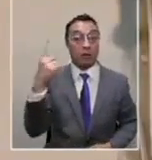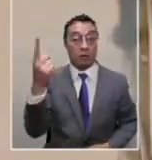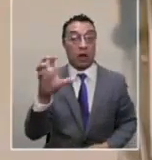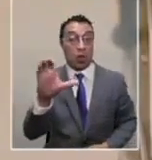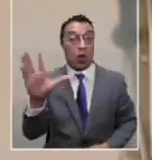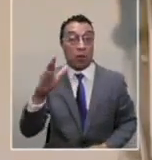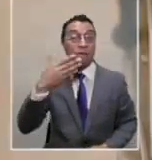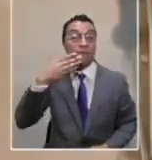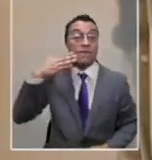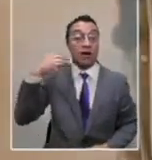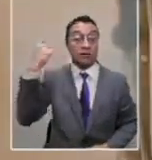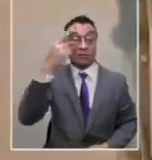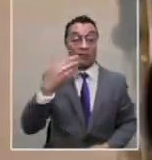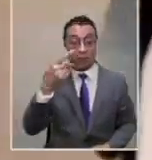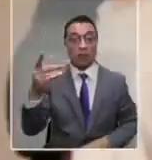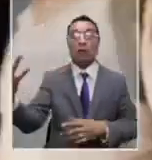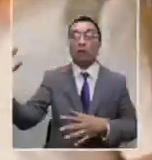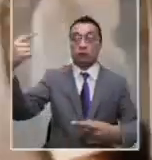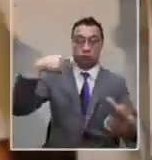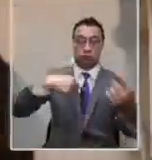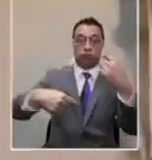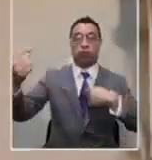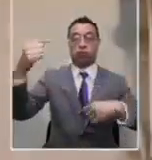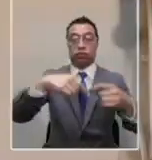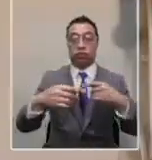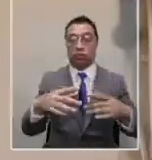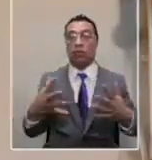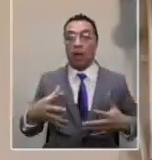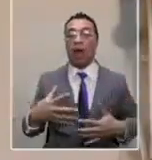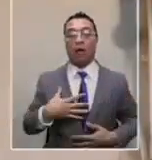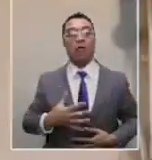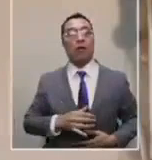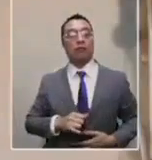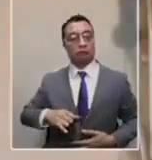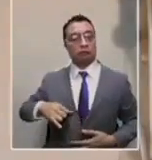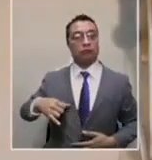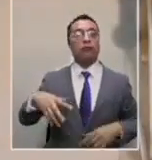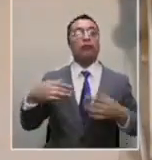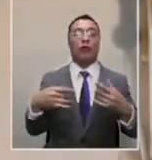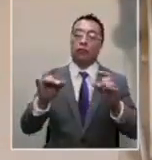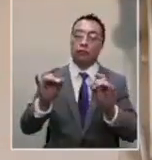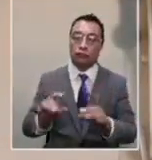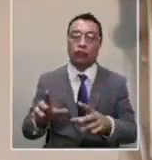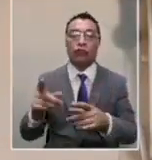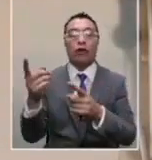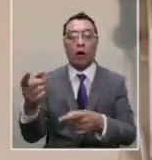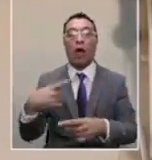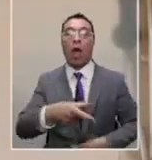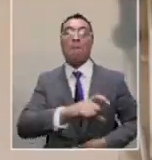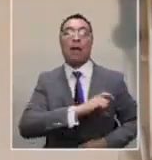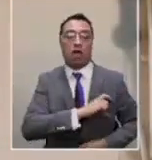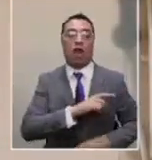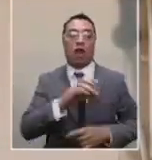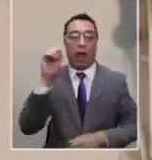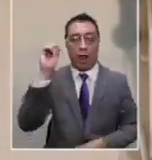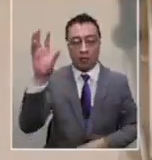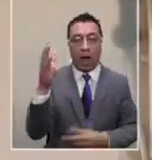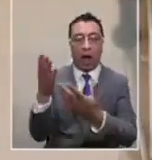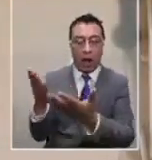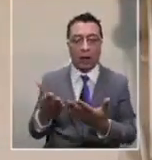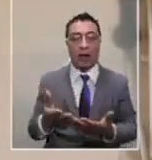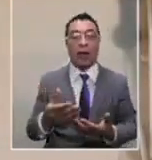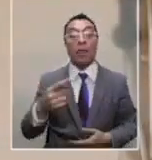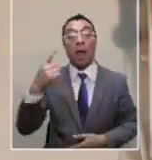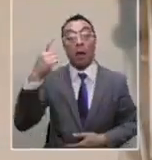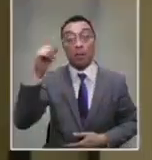Europa blanca, es una suerte de migración que es constitutiva de nuestra identidad. ¿Ya? Está en el origen, los españoles, los